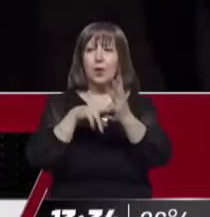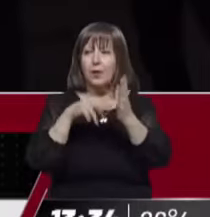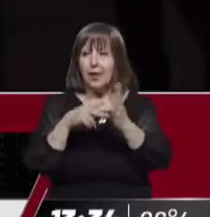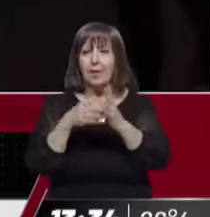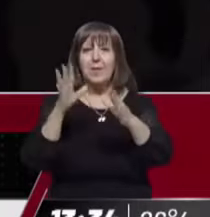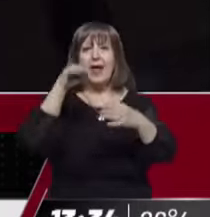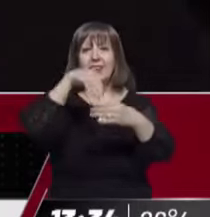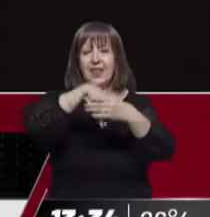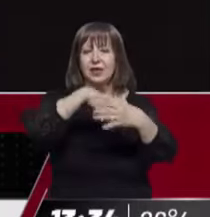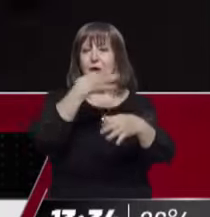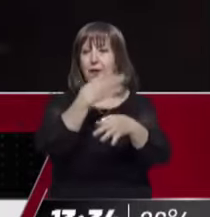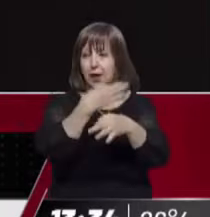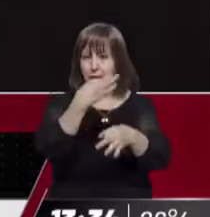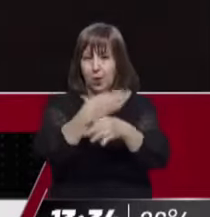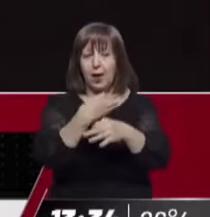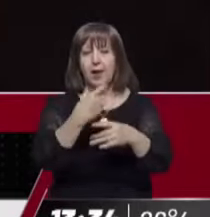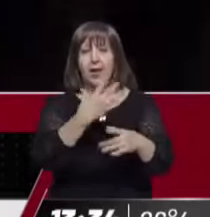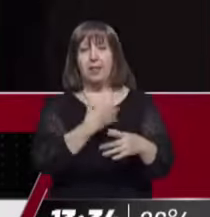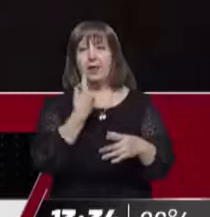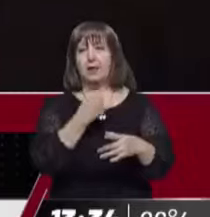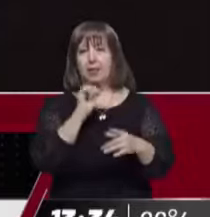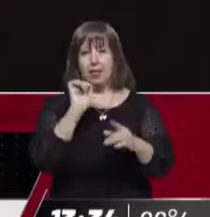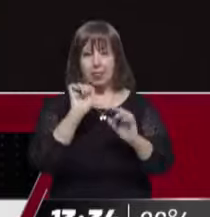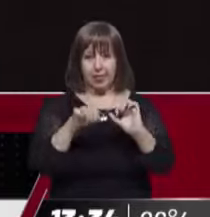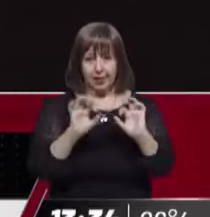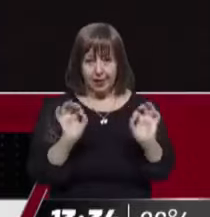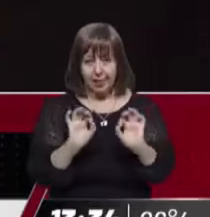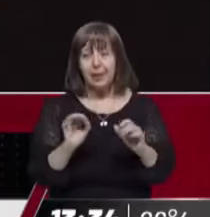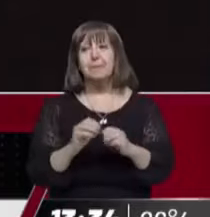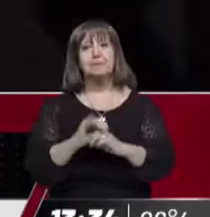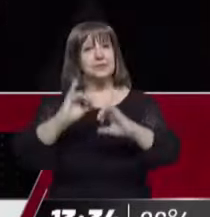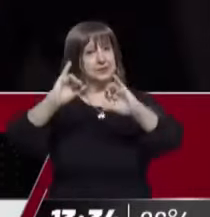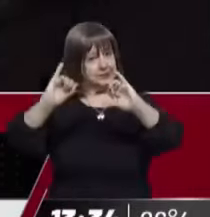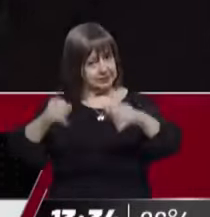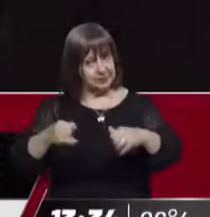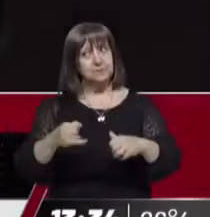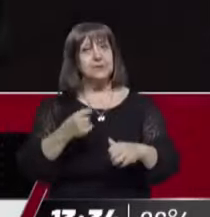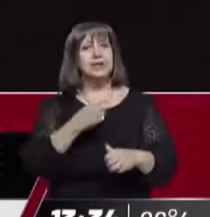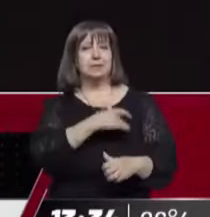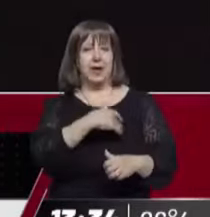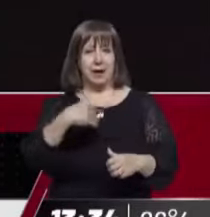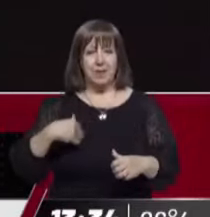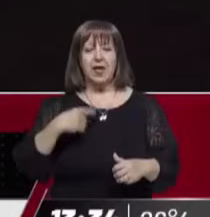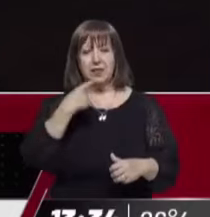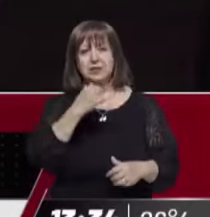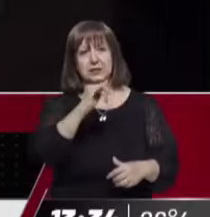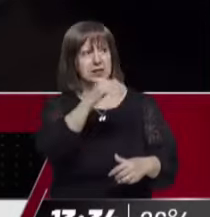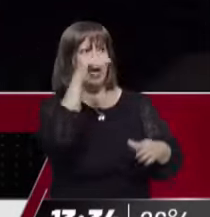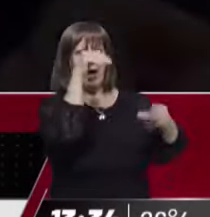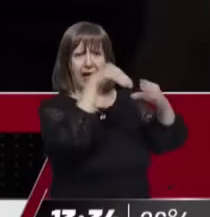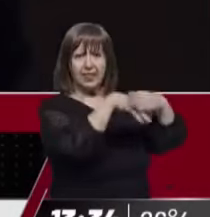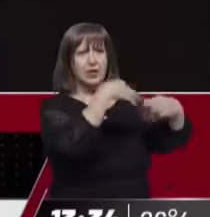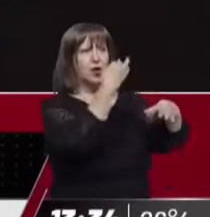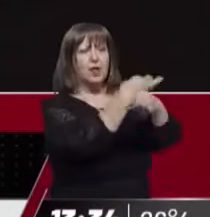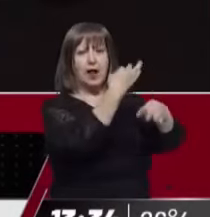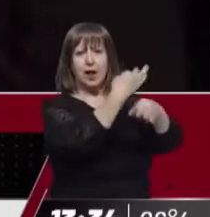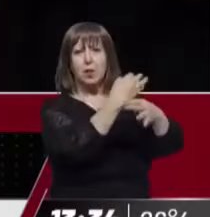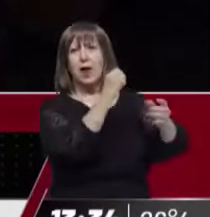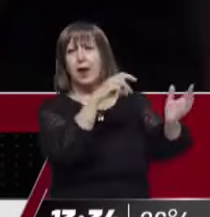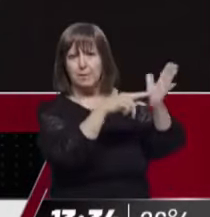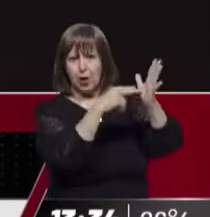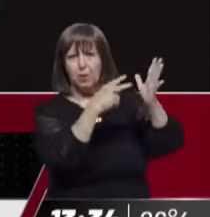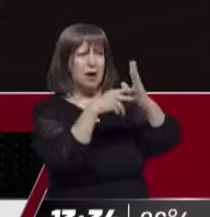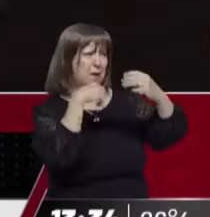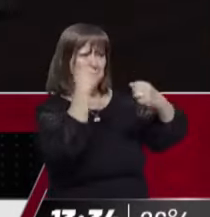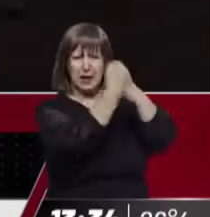por parte de los padres y por parte de las autoridades no ha habido ningún tipo de respuesta. ¿Qué medidas dicen los padres que deberían tomar? Por